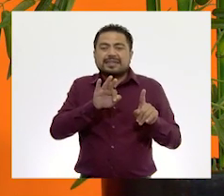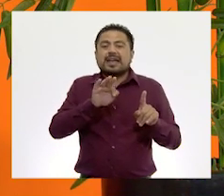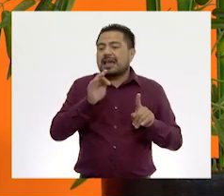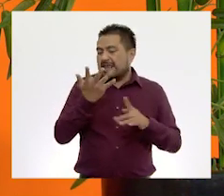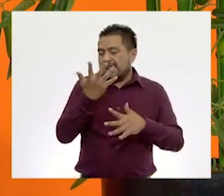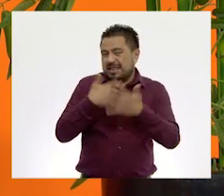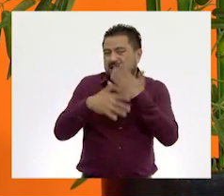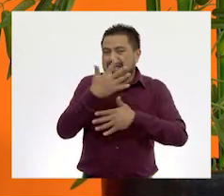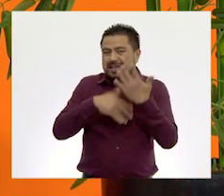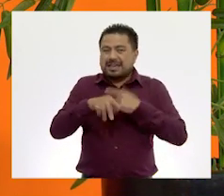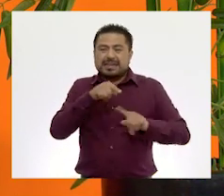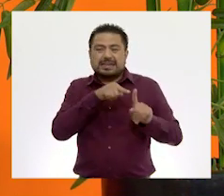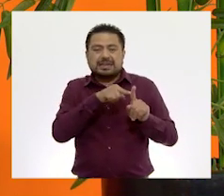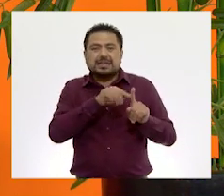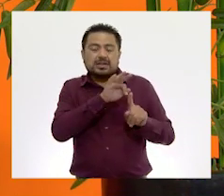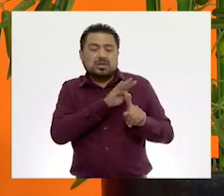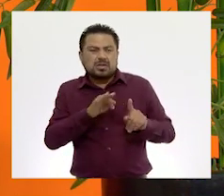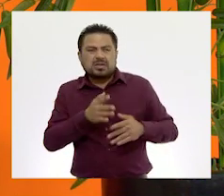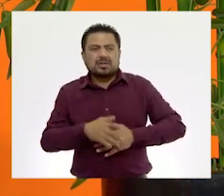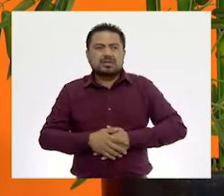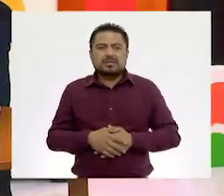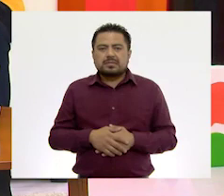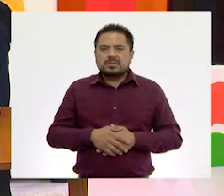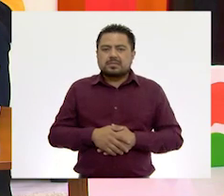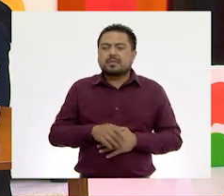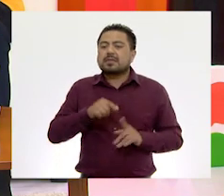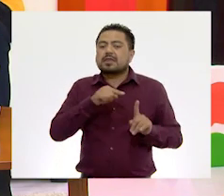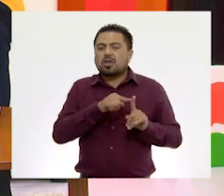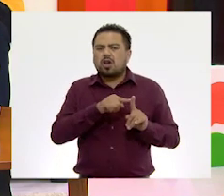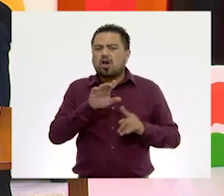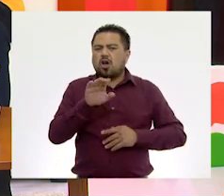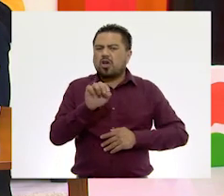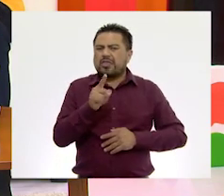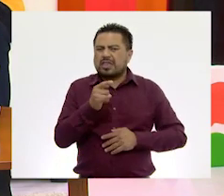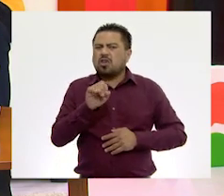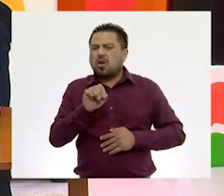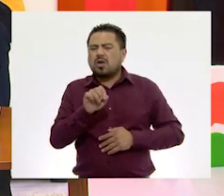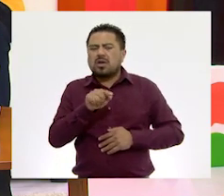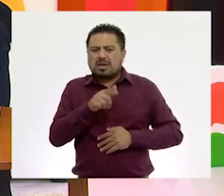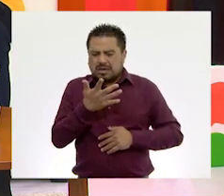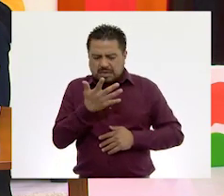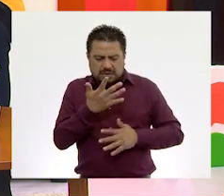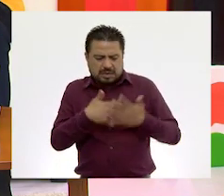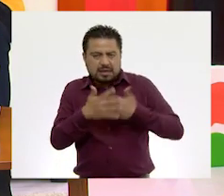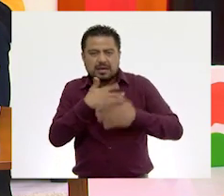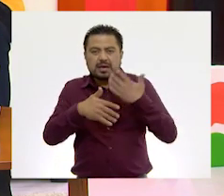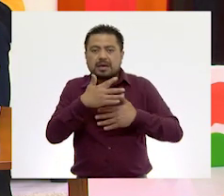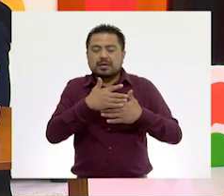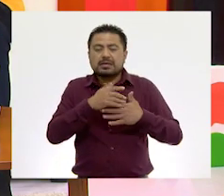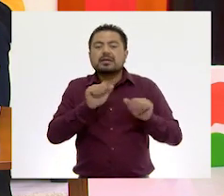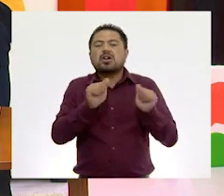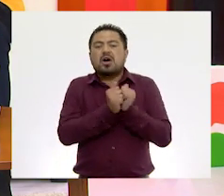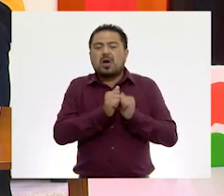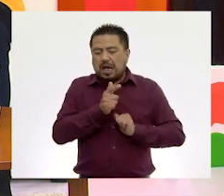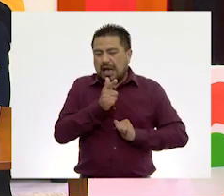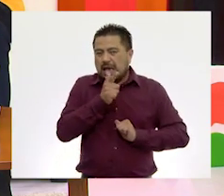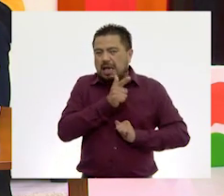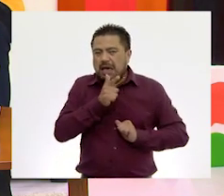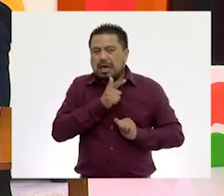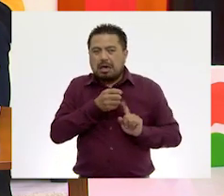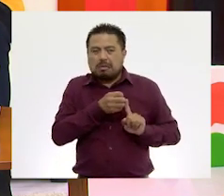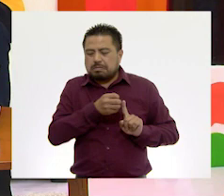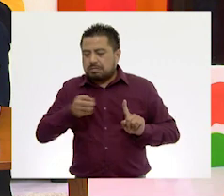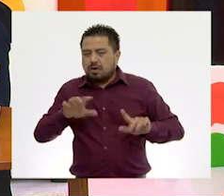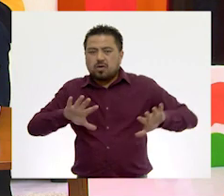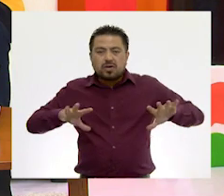lengua de señas, que ya tienen sus códigos? Es un código, más que llamarle una lengua, porque la lengua tiene pues una gramática y estructura